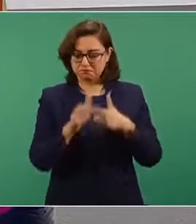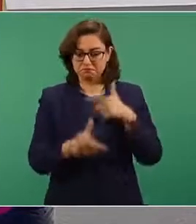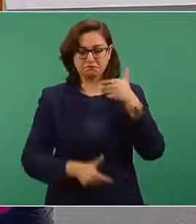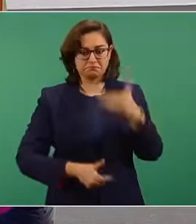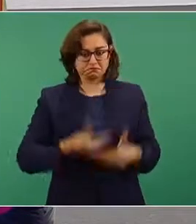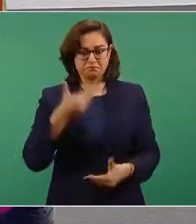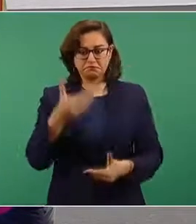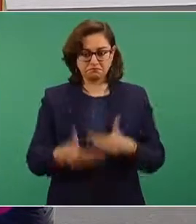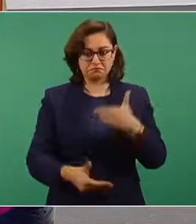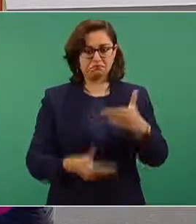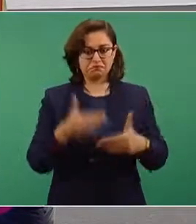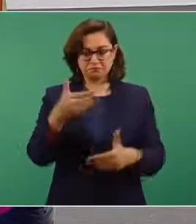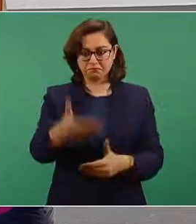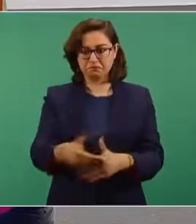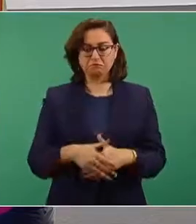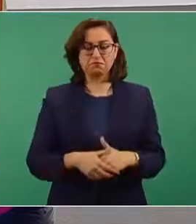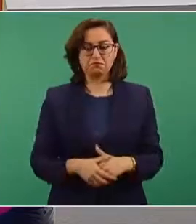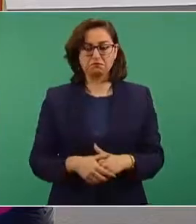avanzando